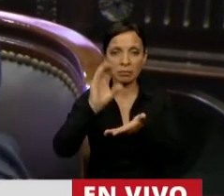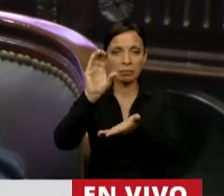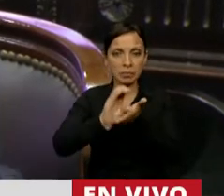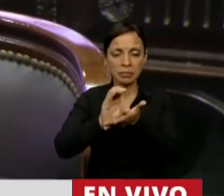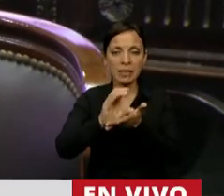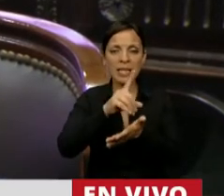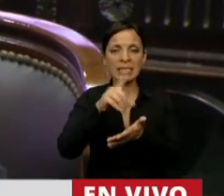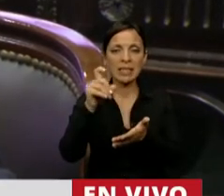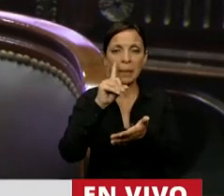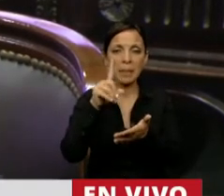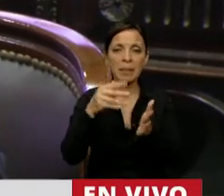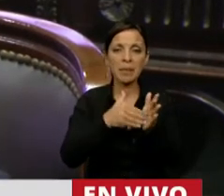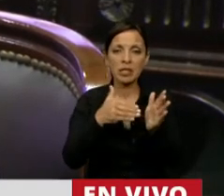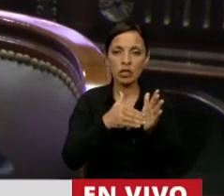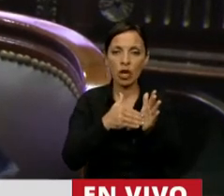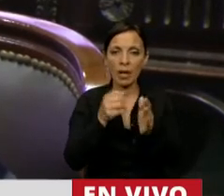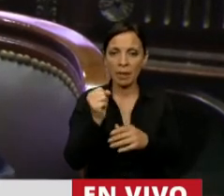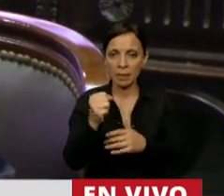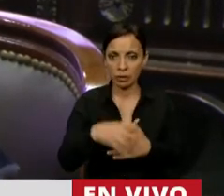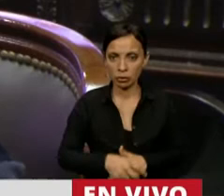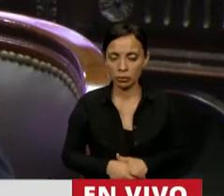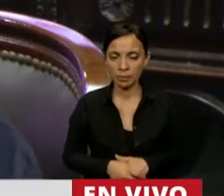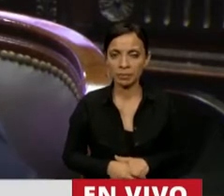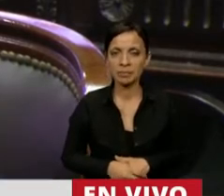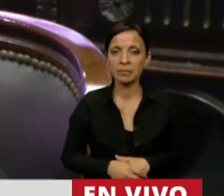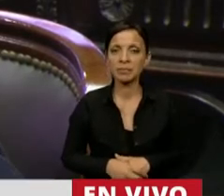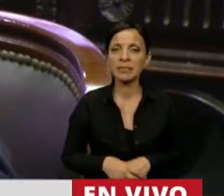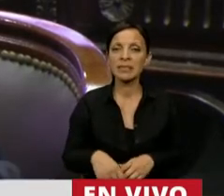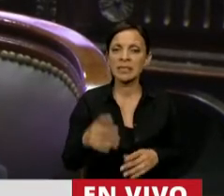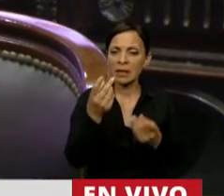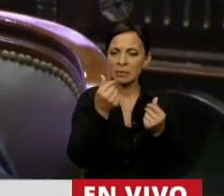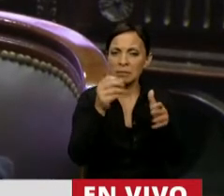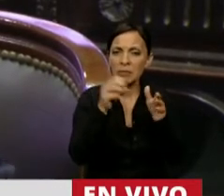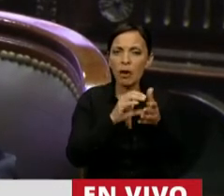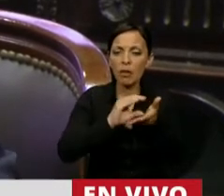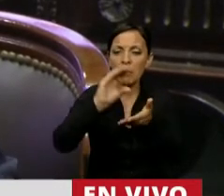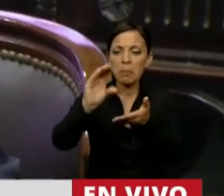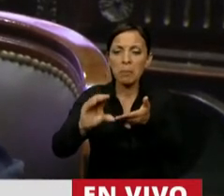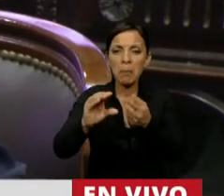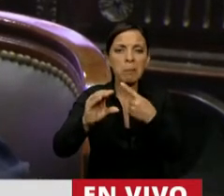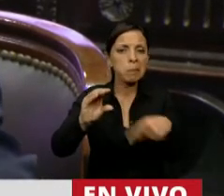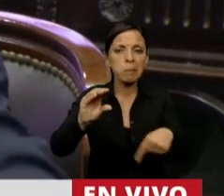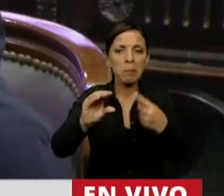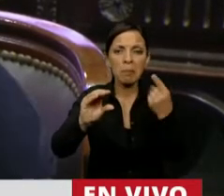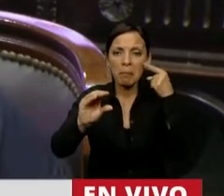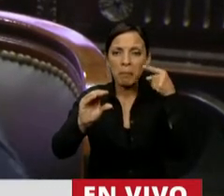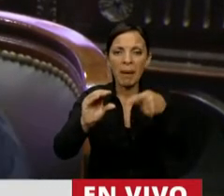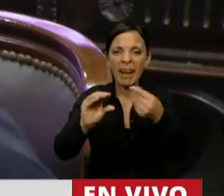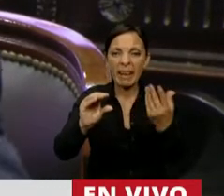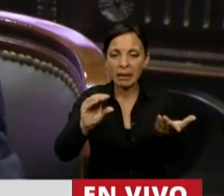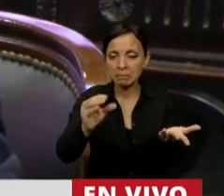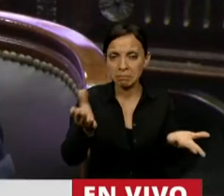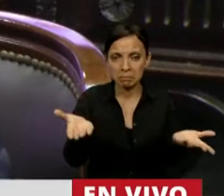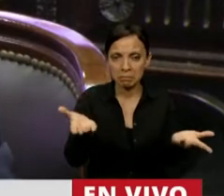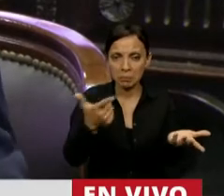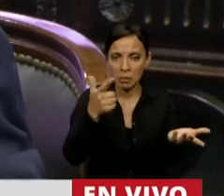de 100.000 millones de pesos, fondos sin asignación específica. El festival de